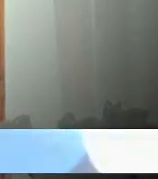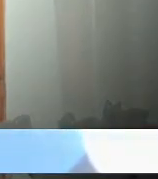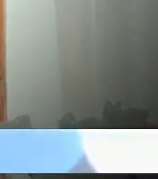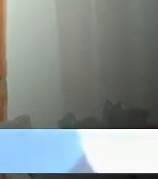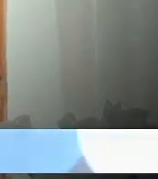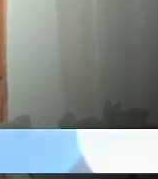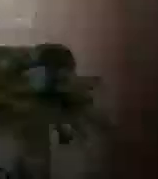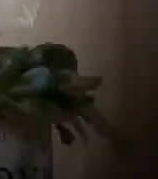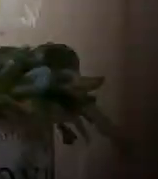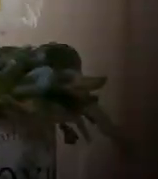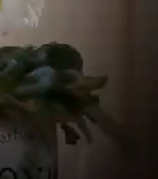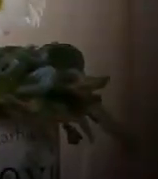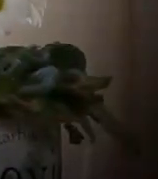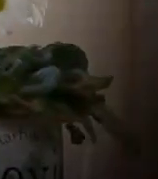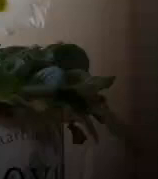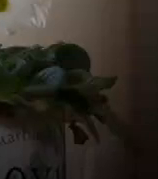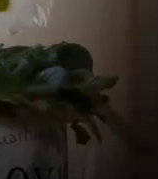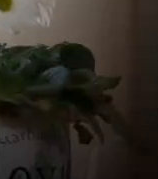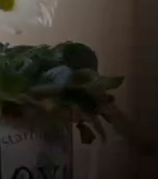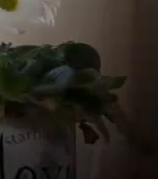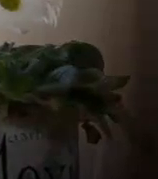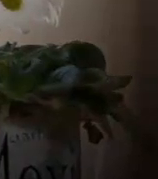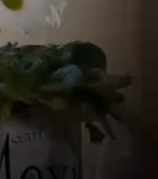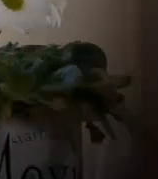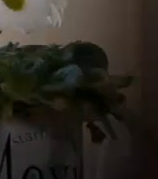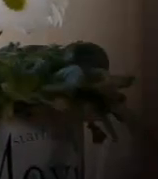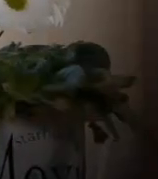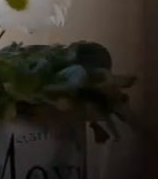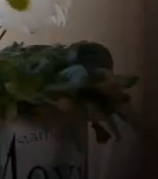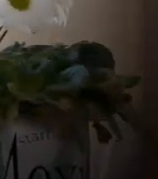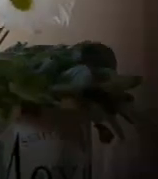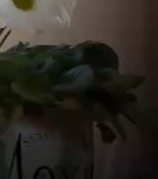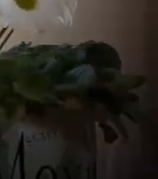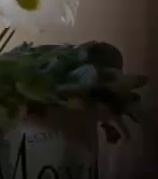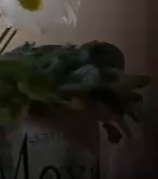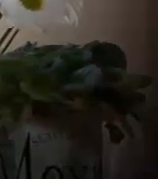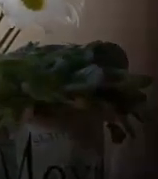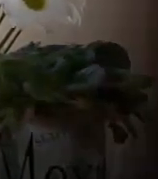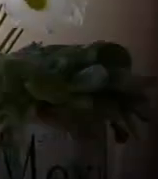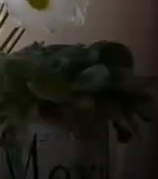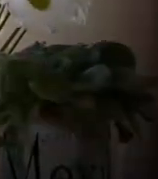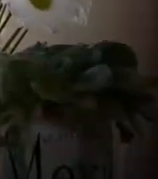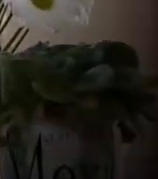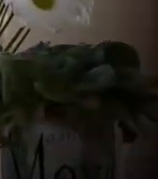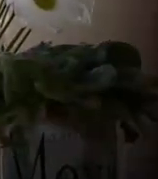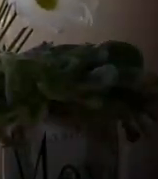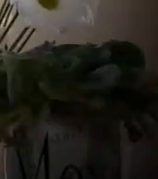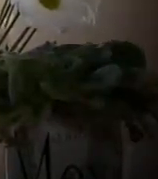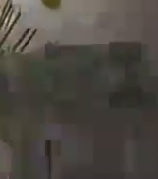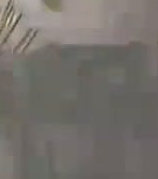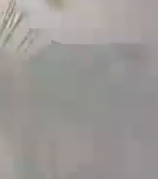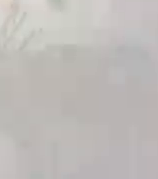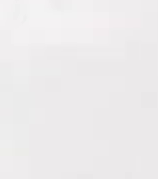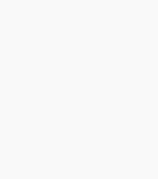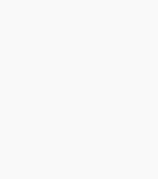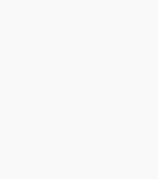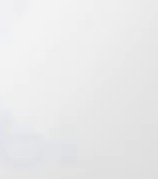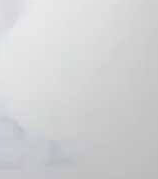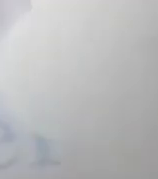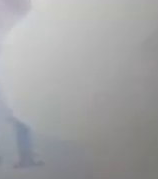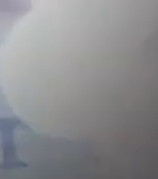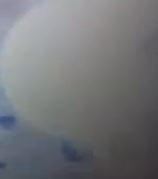un manto de abejas, cambiará no solo la historia de la familia que amorosamente lo adopta, sino la de toda una